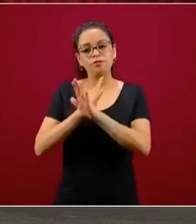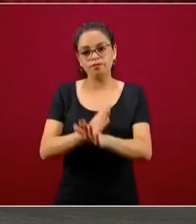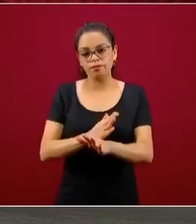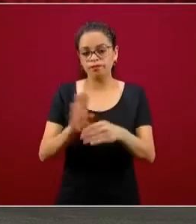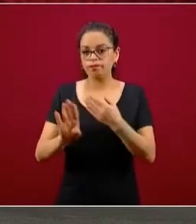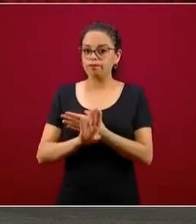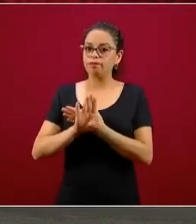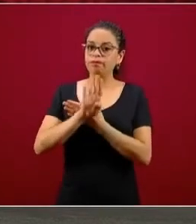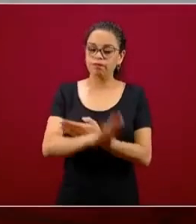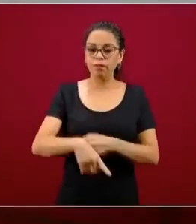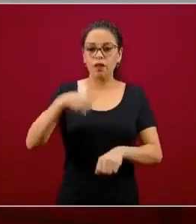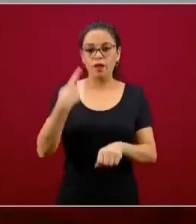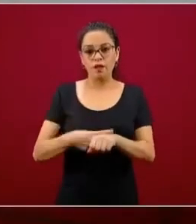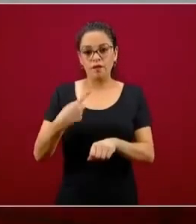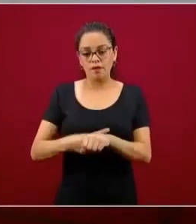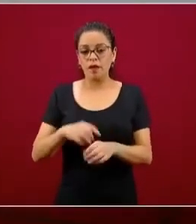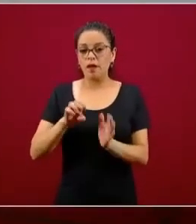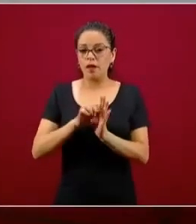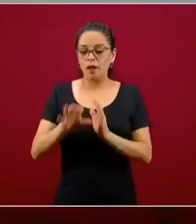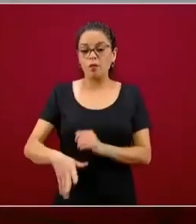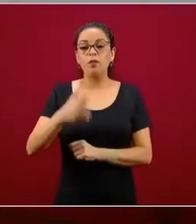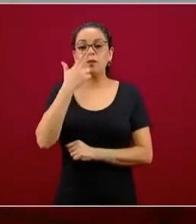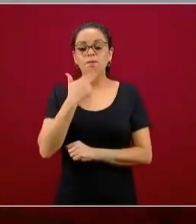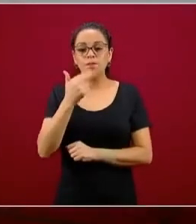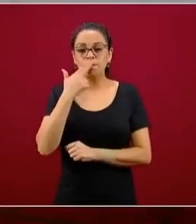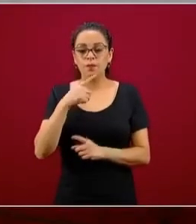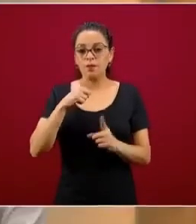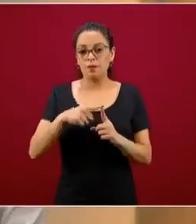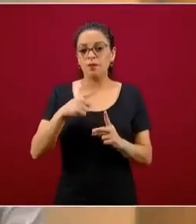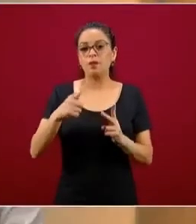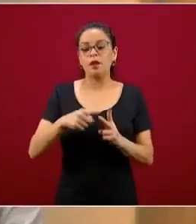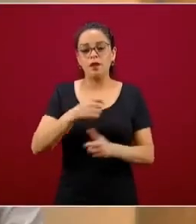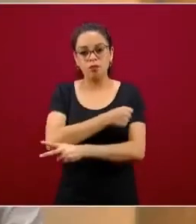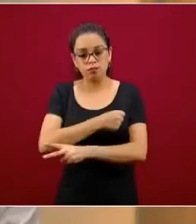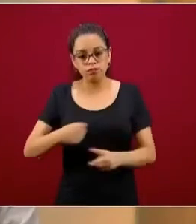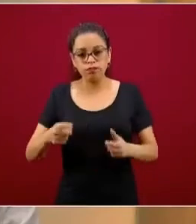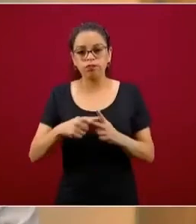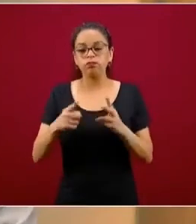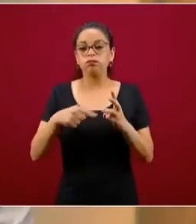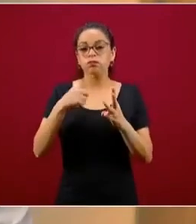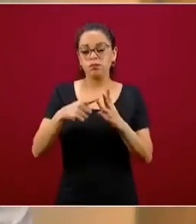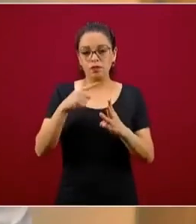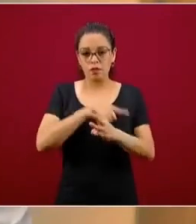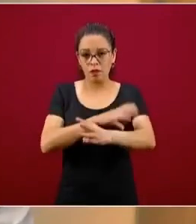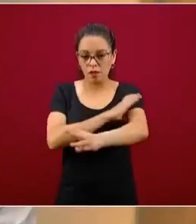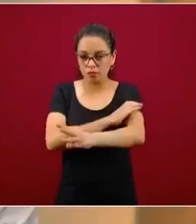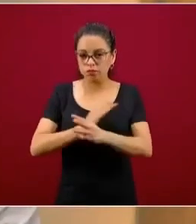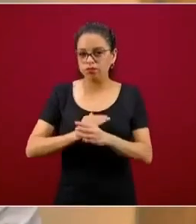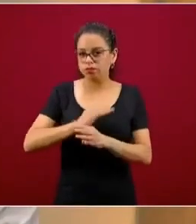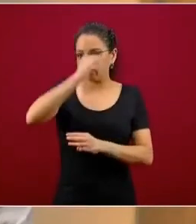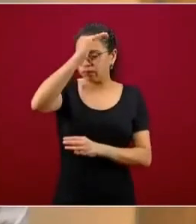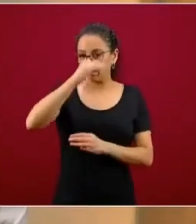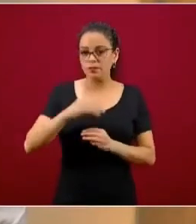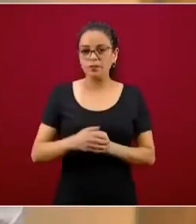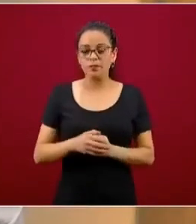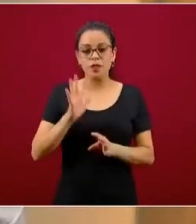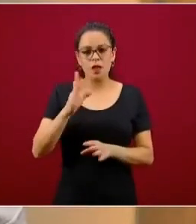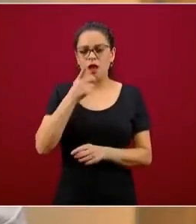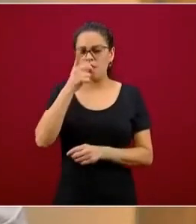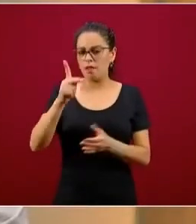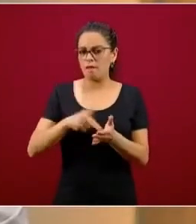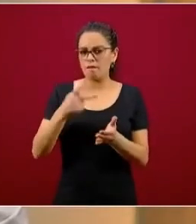crónicas. La diabetes, la obesidad, la hipertensión, que tienen que ver, como lo hemos dicho en innumerables ocasiones,